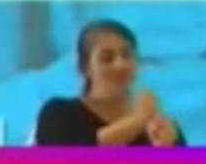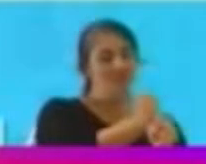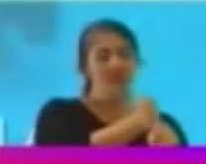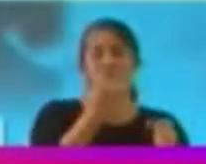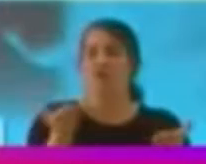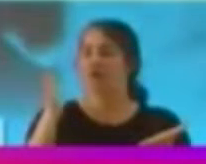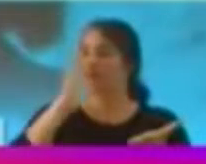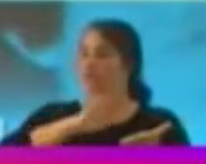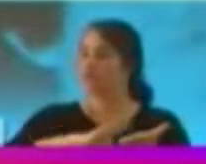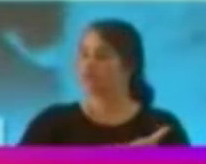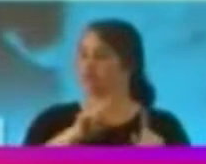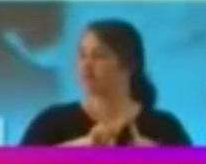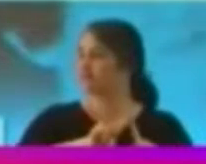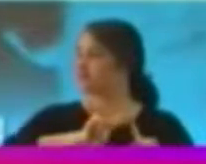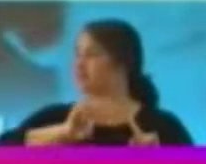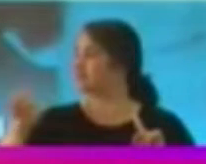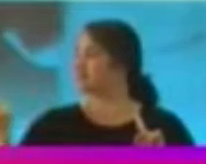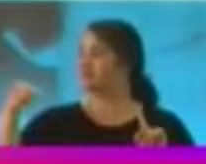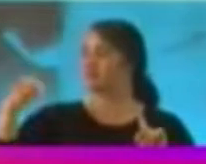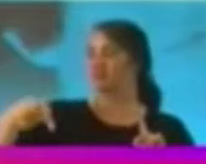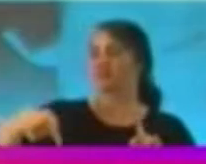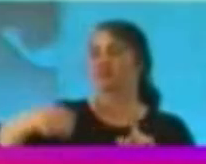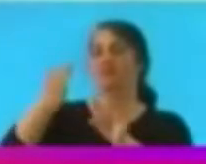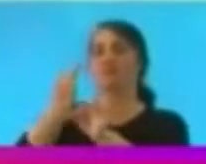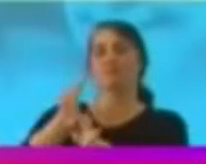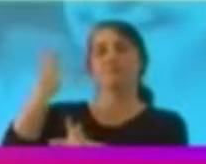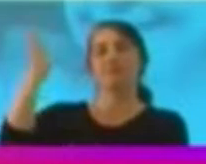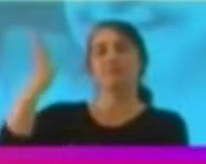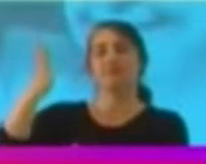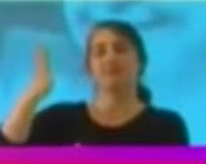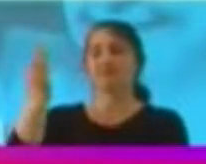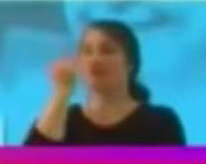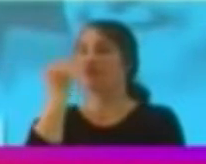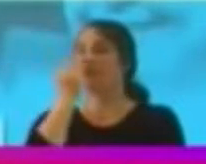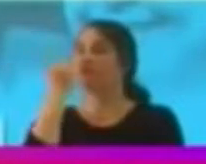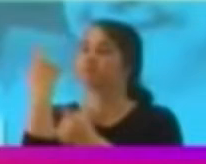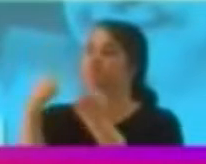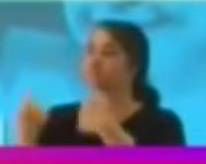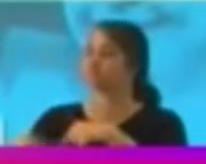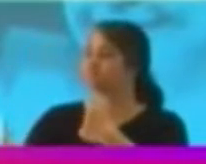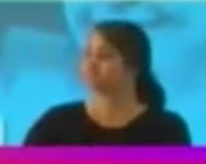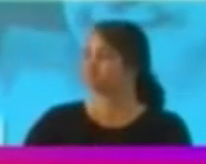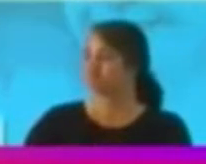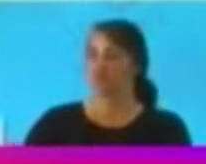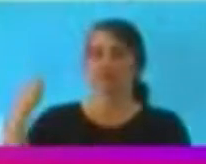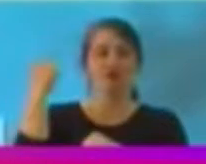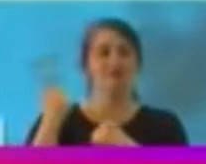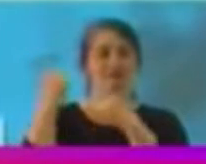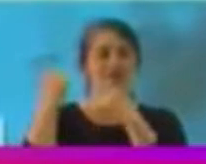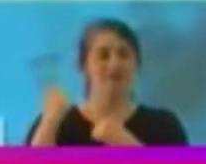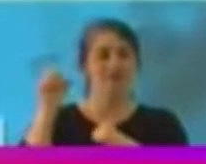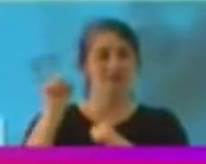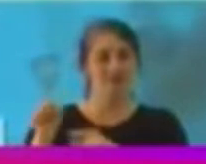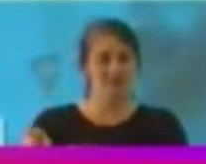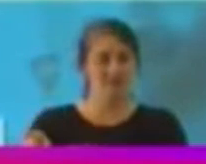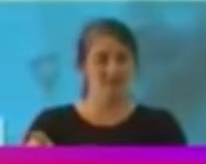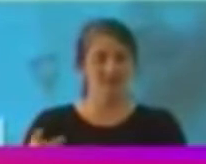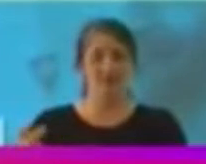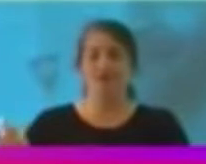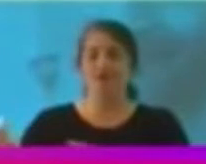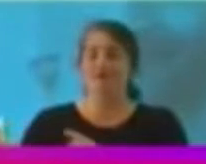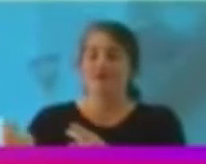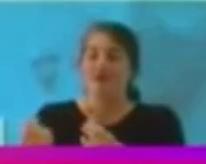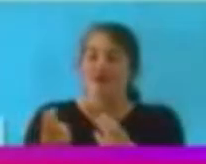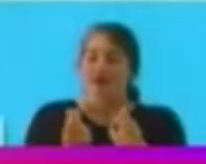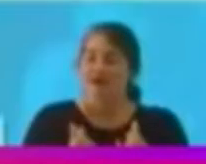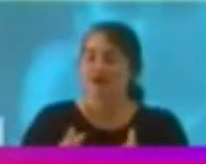las políticas vinculadas con la especialización agroalimentaria, que se basa en la agregación de valor a